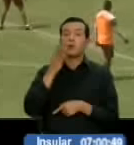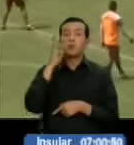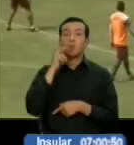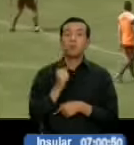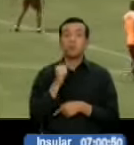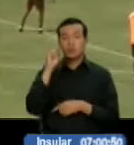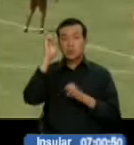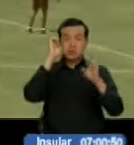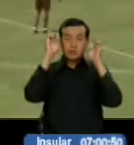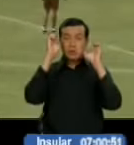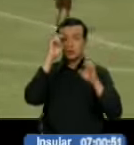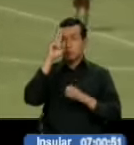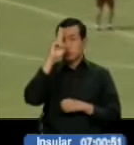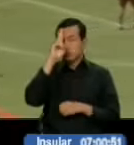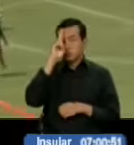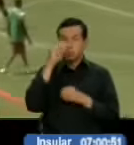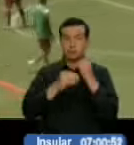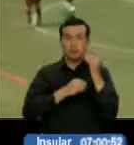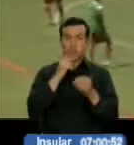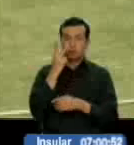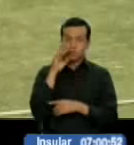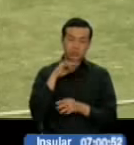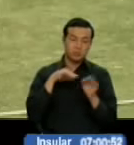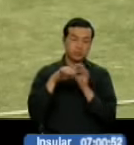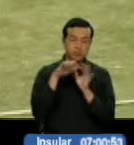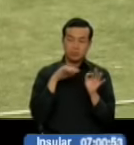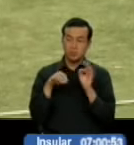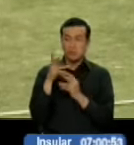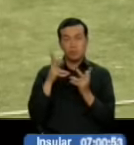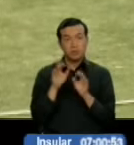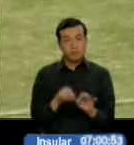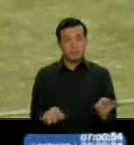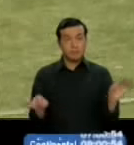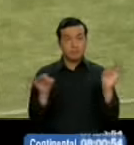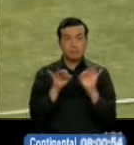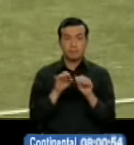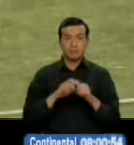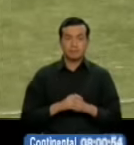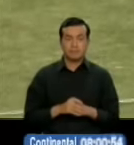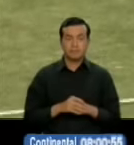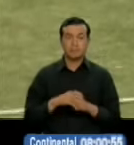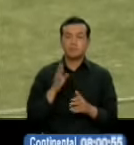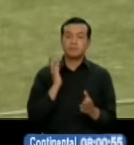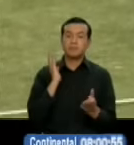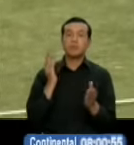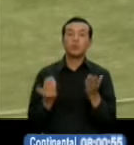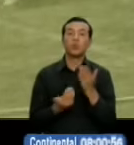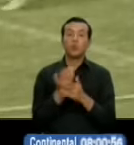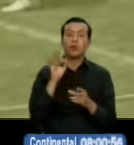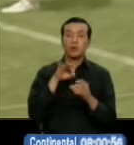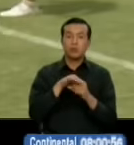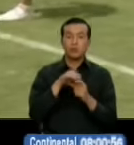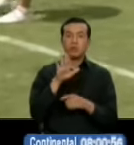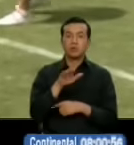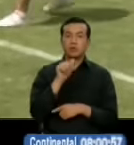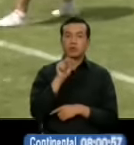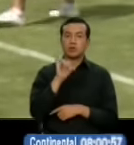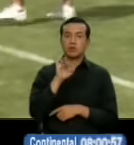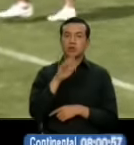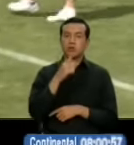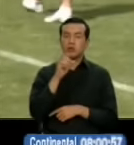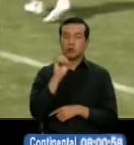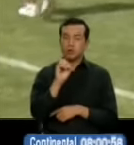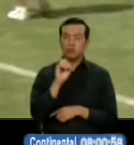el estratega uruguayo realizará dos variantes que podrían ser fundamentales. La inclusión de un recuperado Santiago